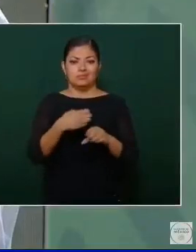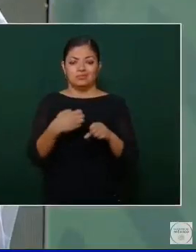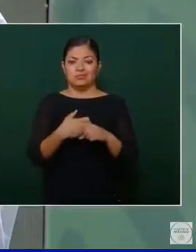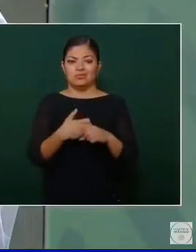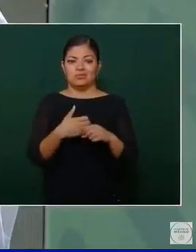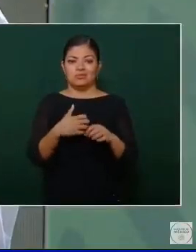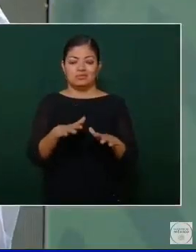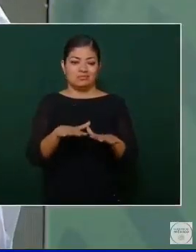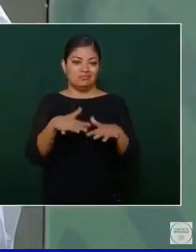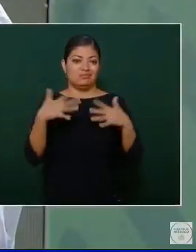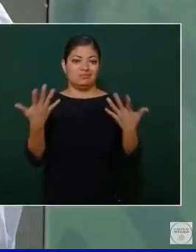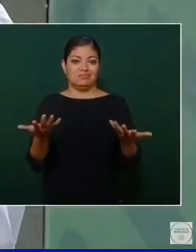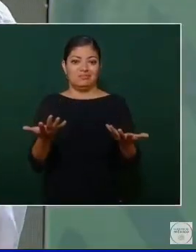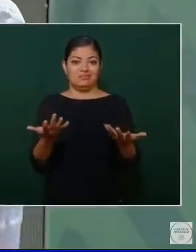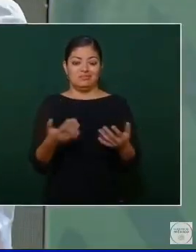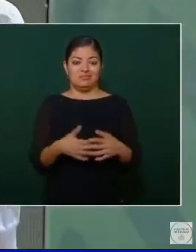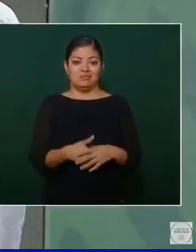externos.